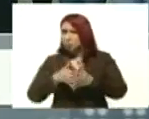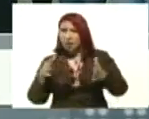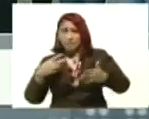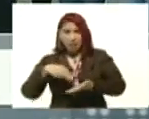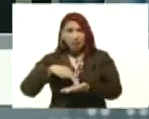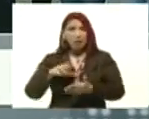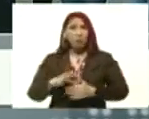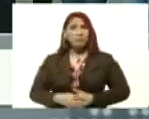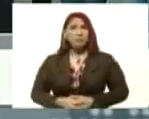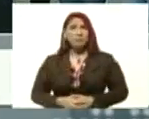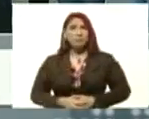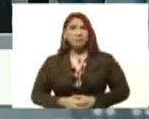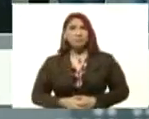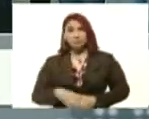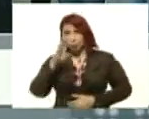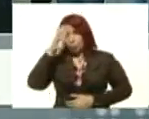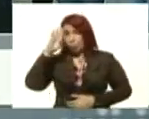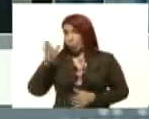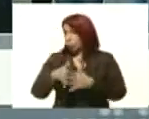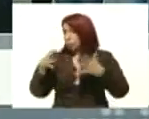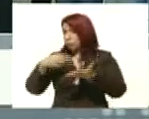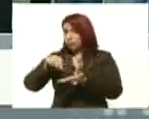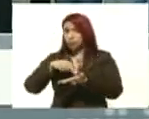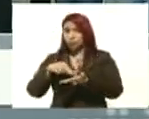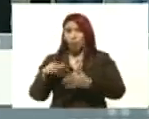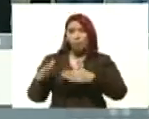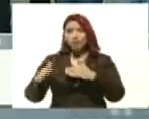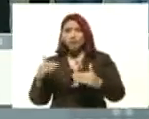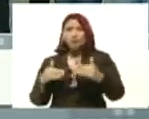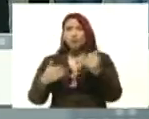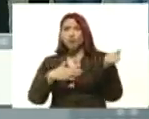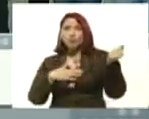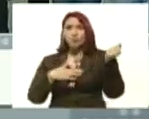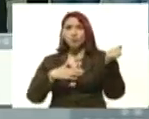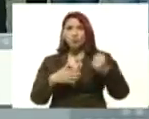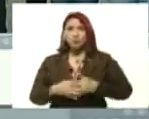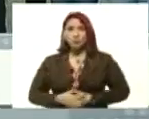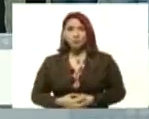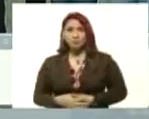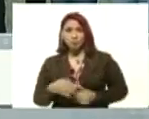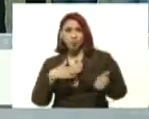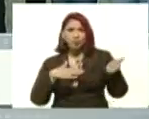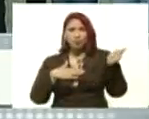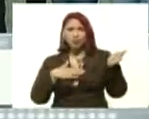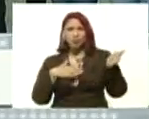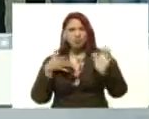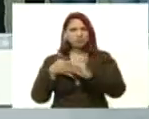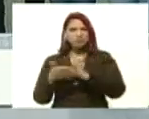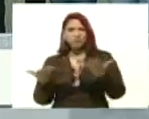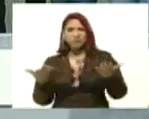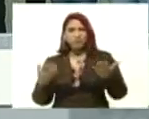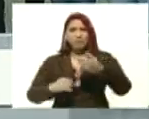Diosdado, que es un gran bailador de guaguancó. El guaguancó es la base